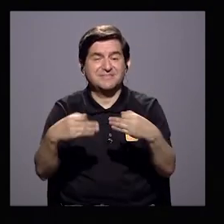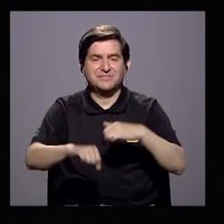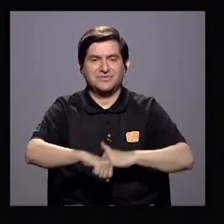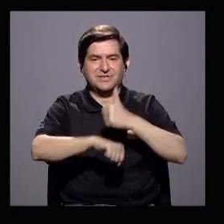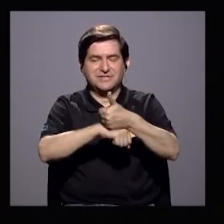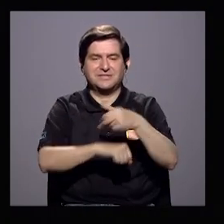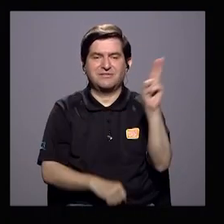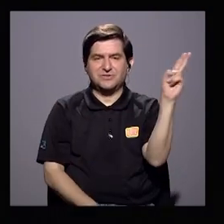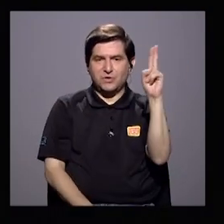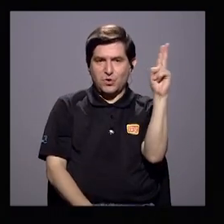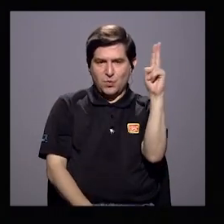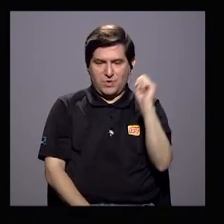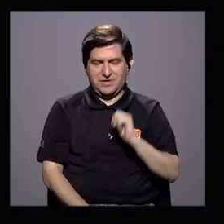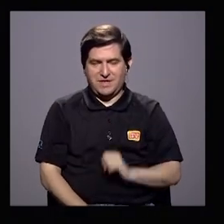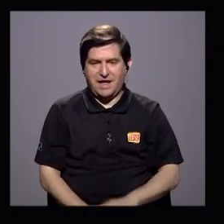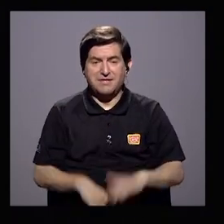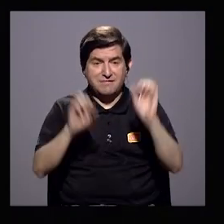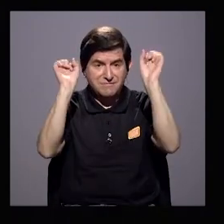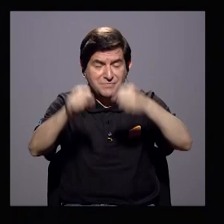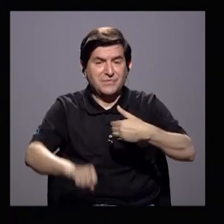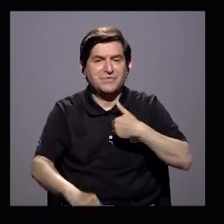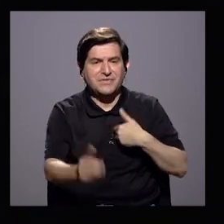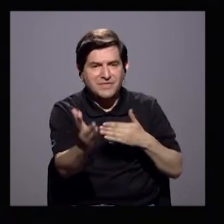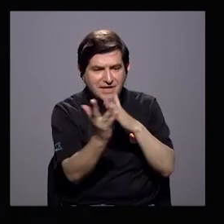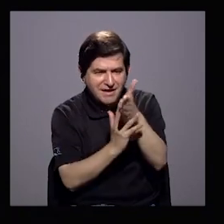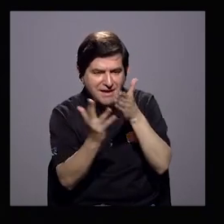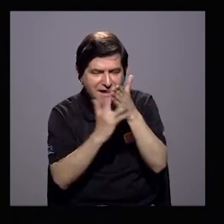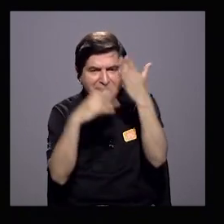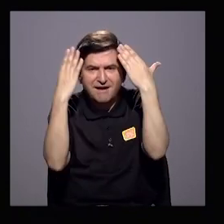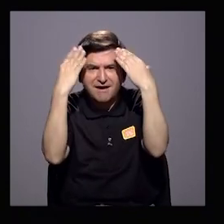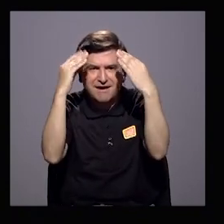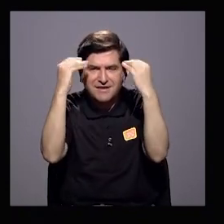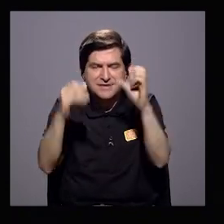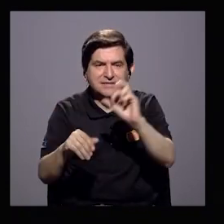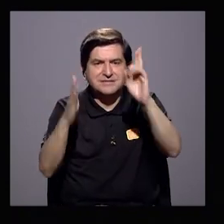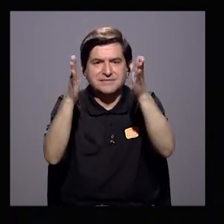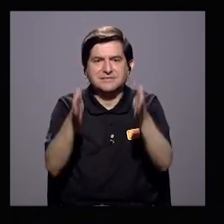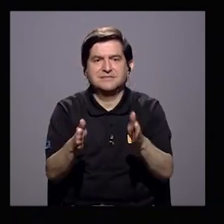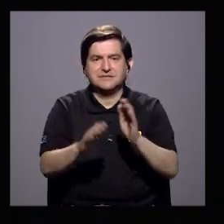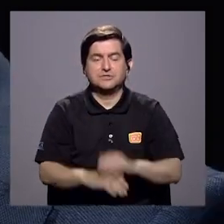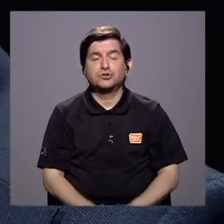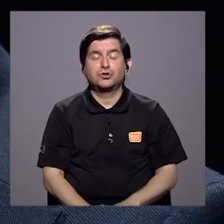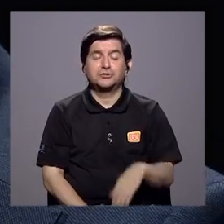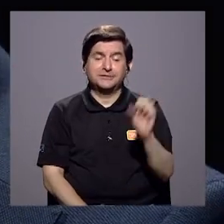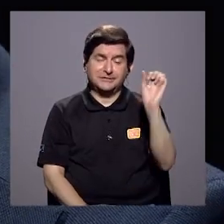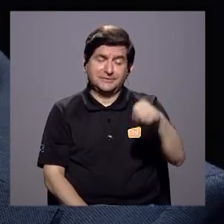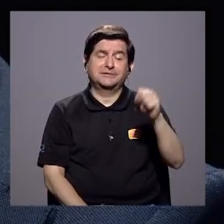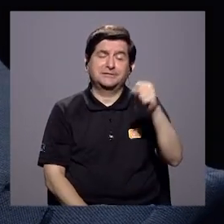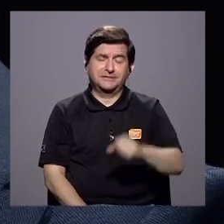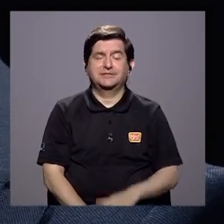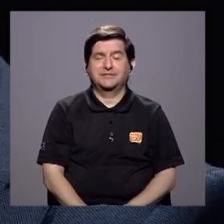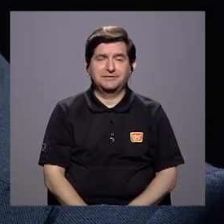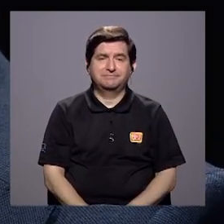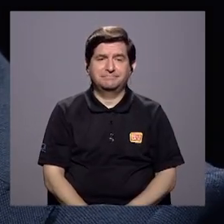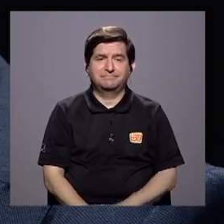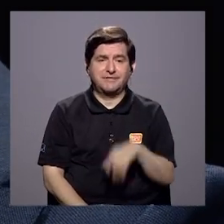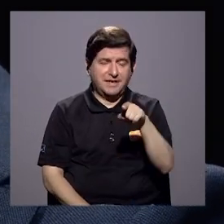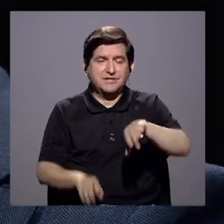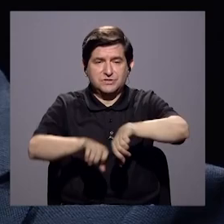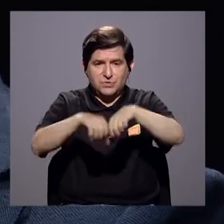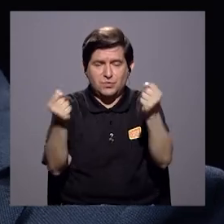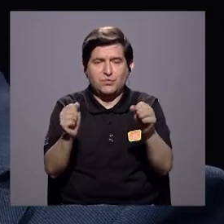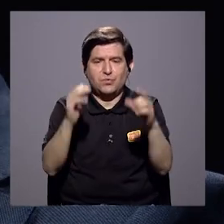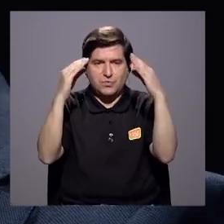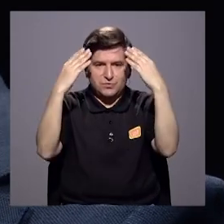crea una unidad que podría tener acceso a los datos de los costarricenses si efectivamente nos encontramos ante una violación